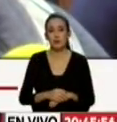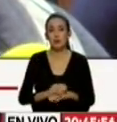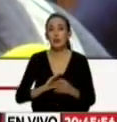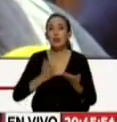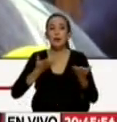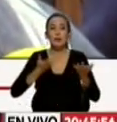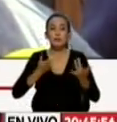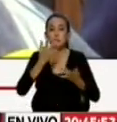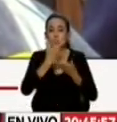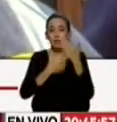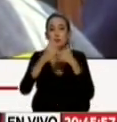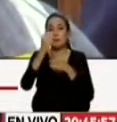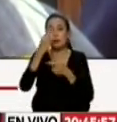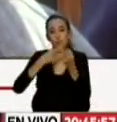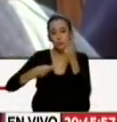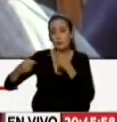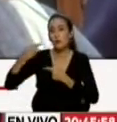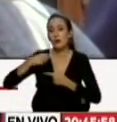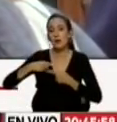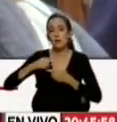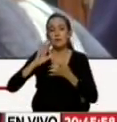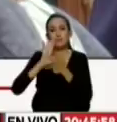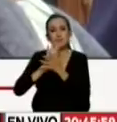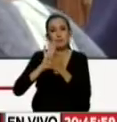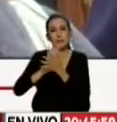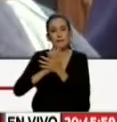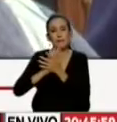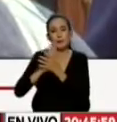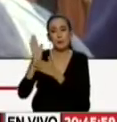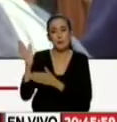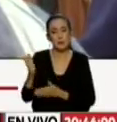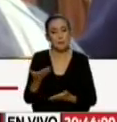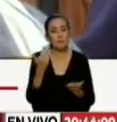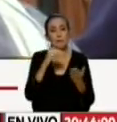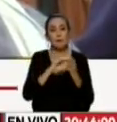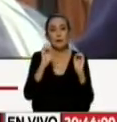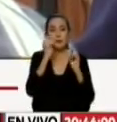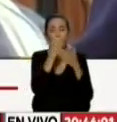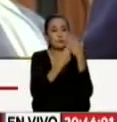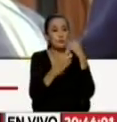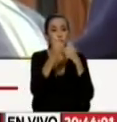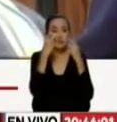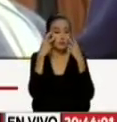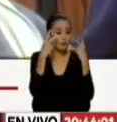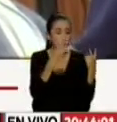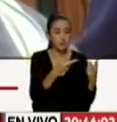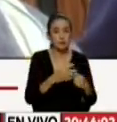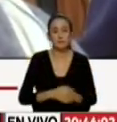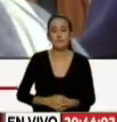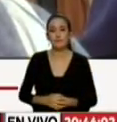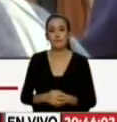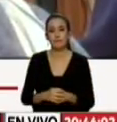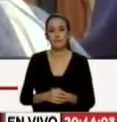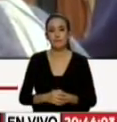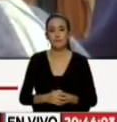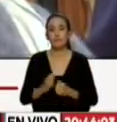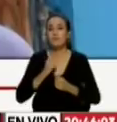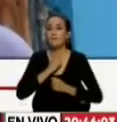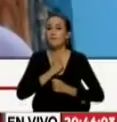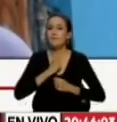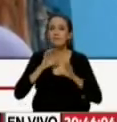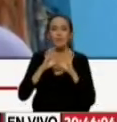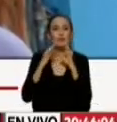Espero que mi hijo vuelva tranquilo a ver a sus hijos. A ver a su